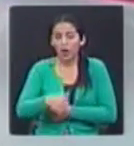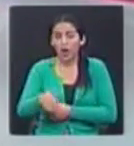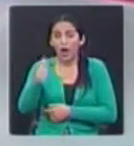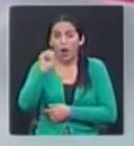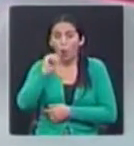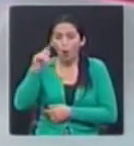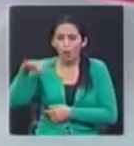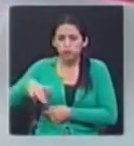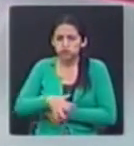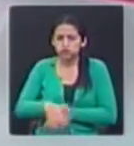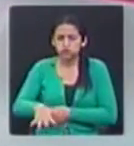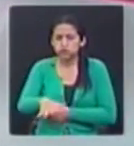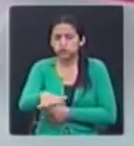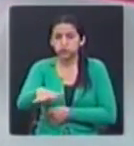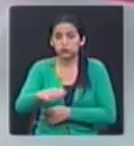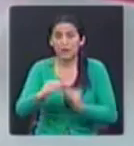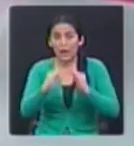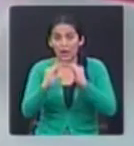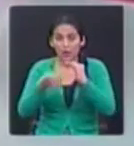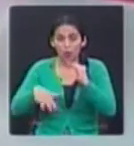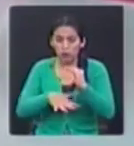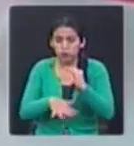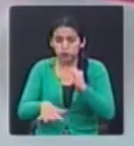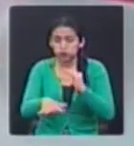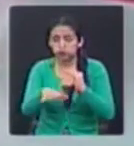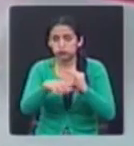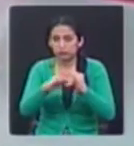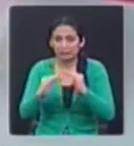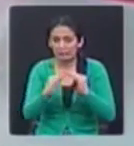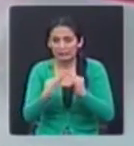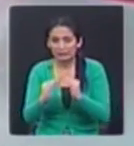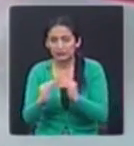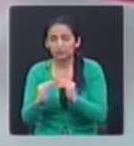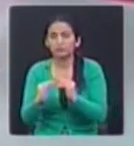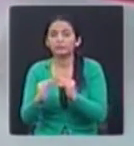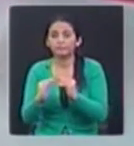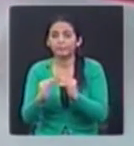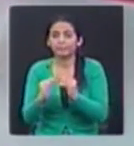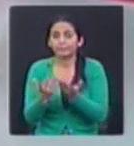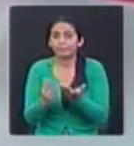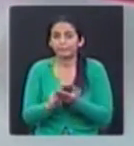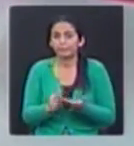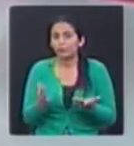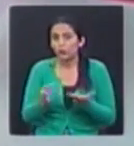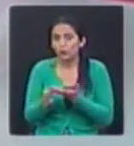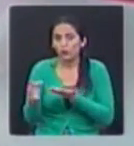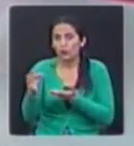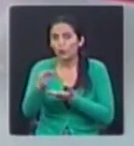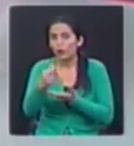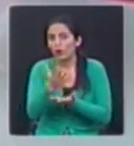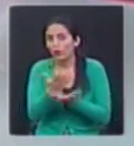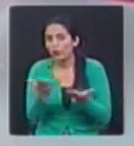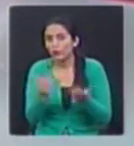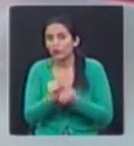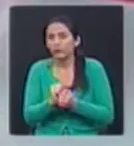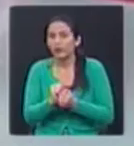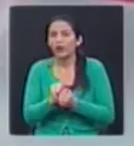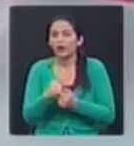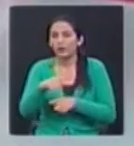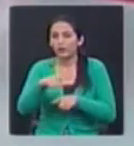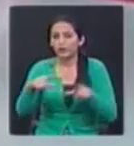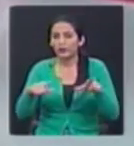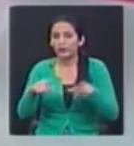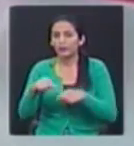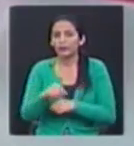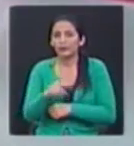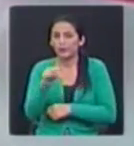con una parte de ambas casas ubicadas en la cooperativa María Auxiliadora de la Flor en el sector de la Ladrillera, al